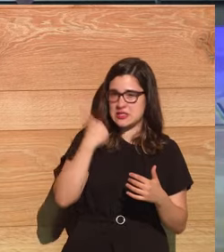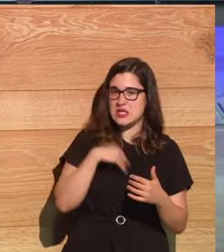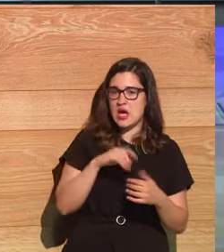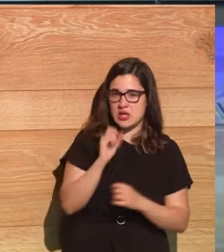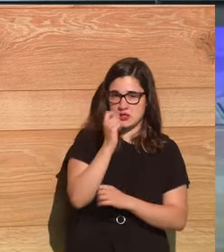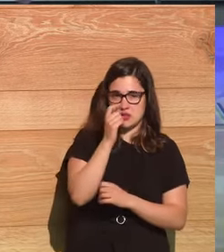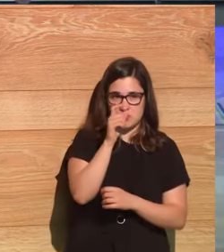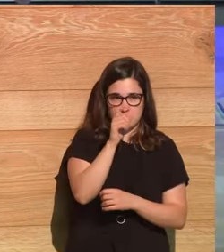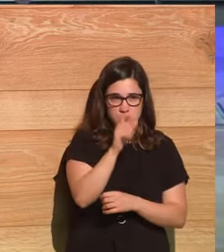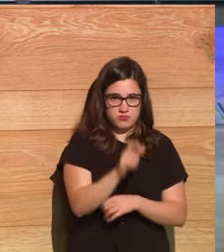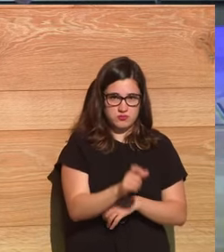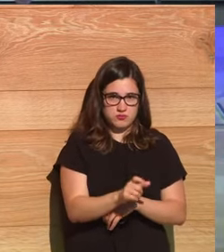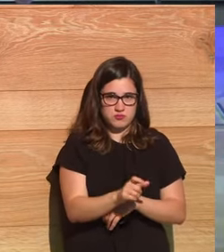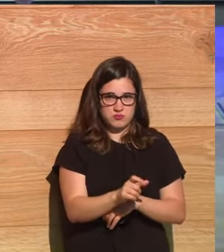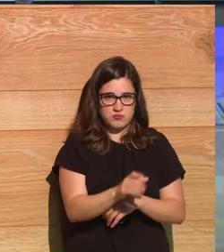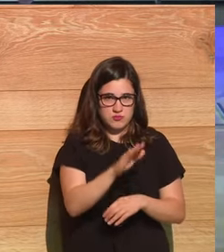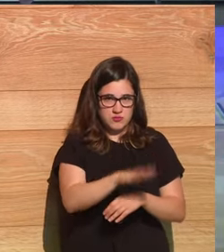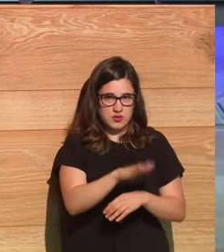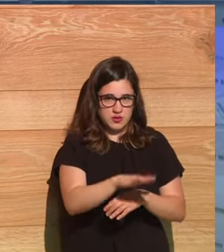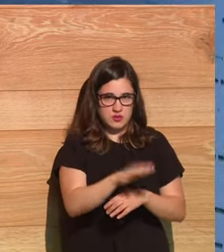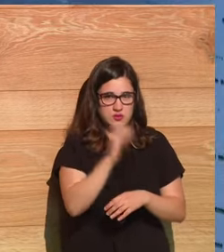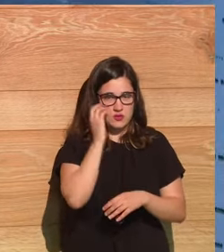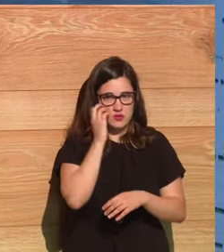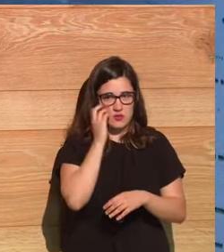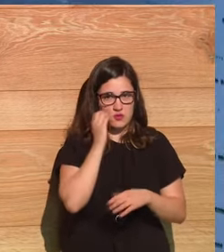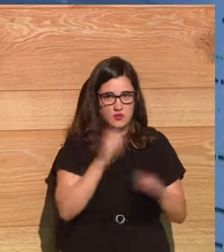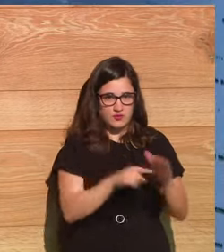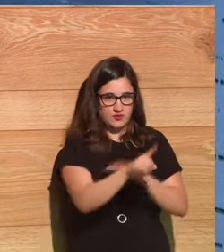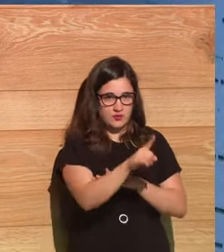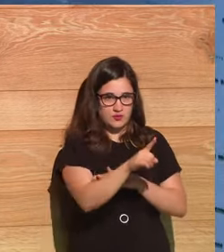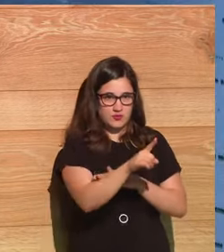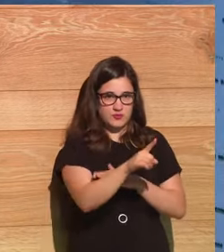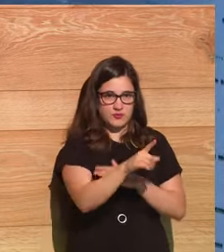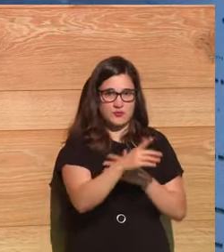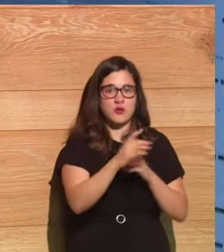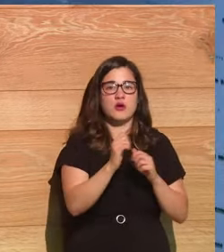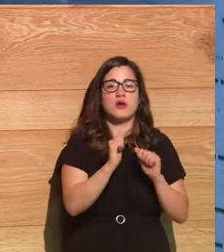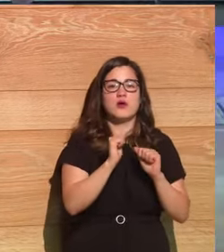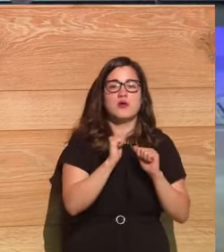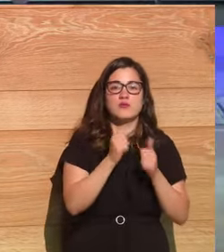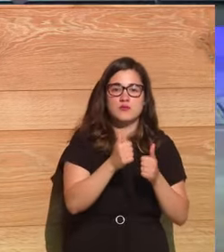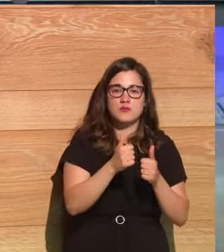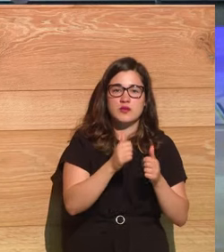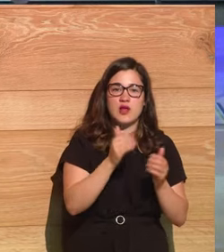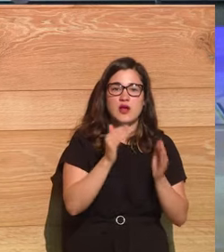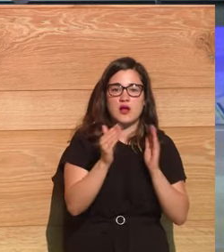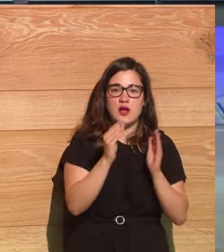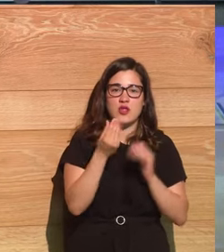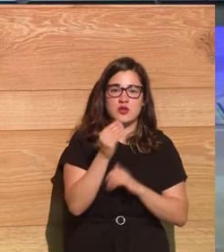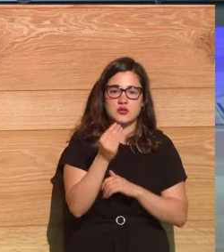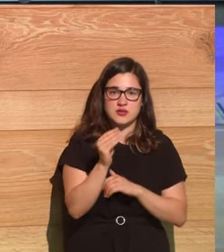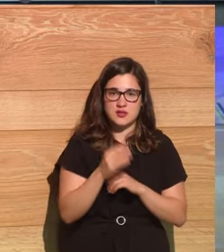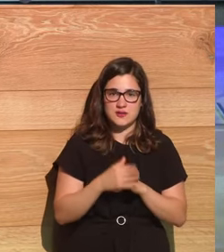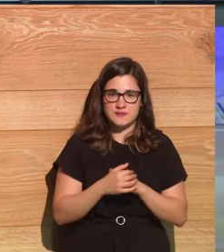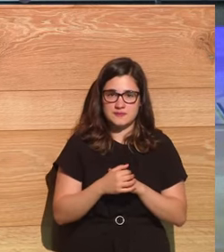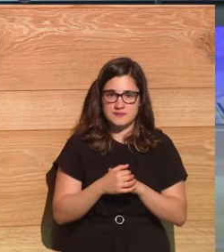sacar adelante esta cría para que sea un adulto autónomo, aparece la adolescencia. Y entonces en la